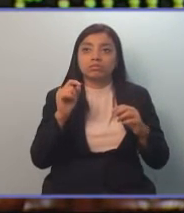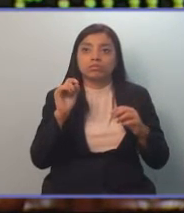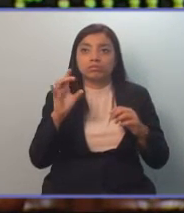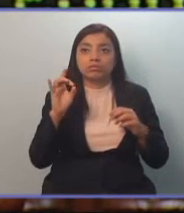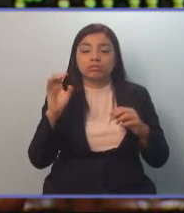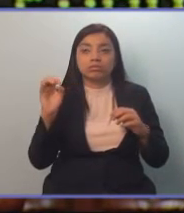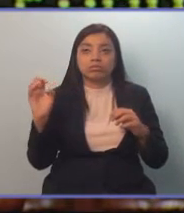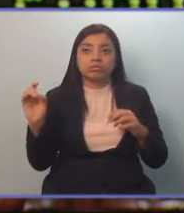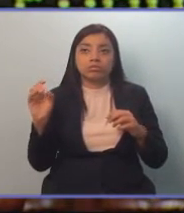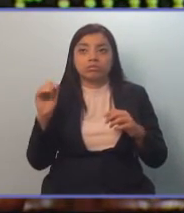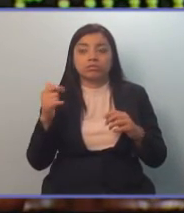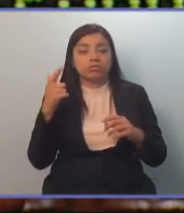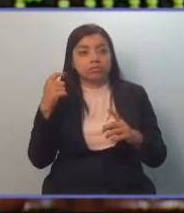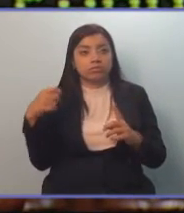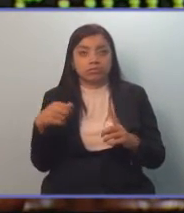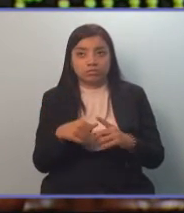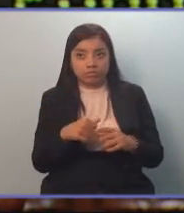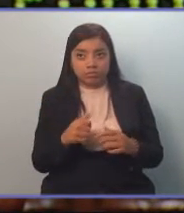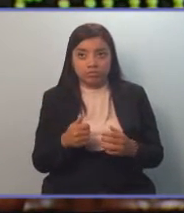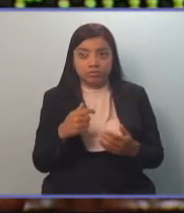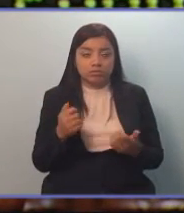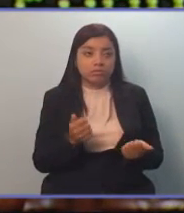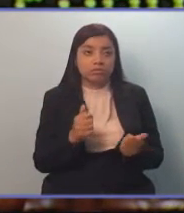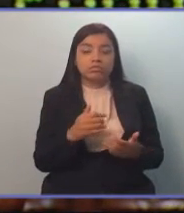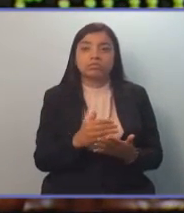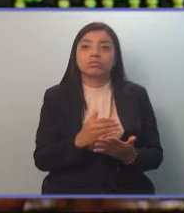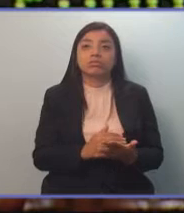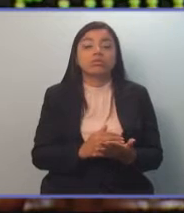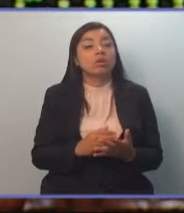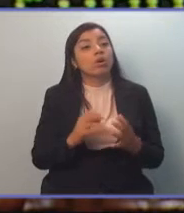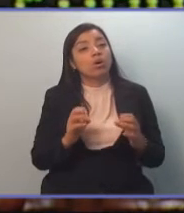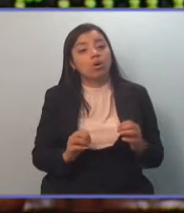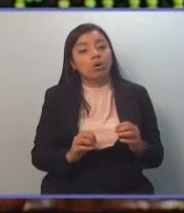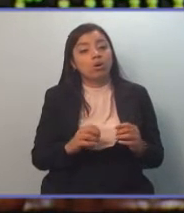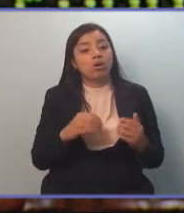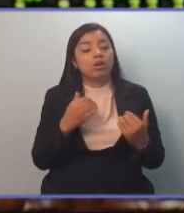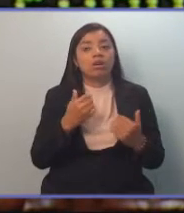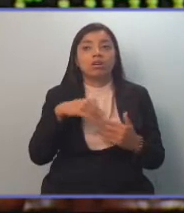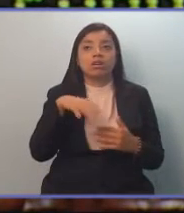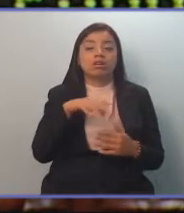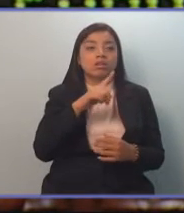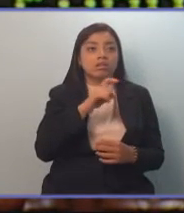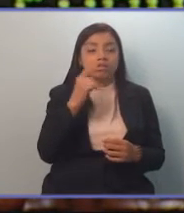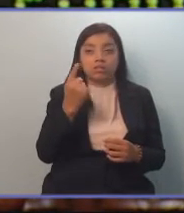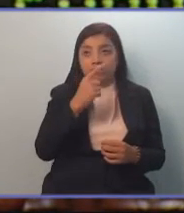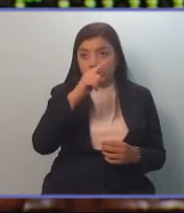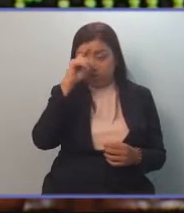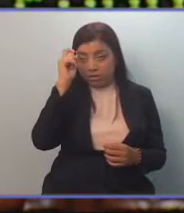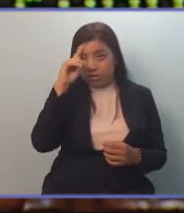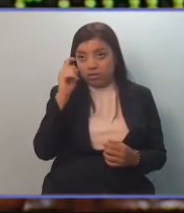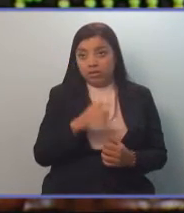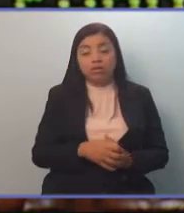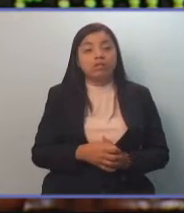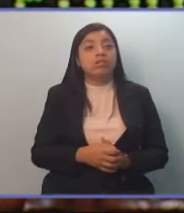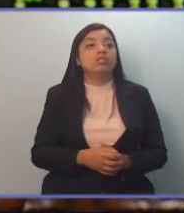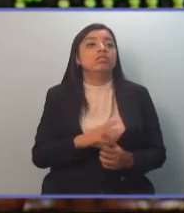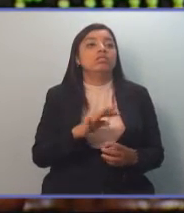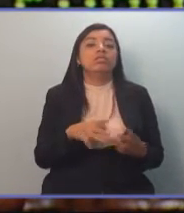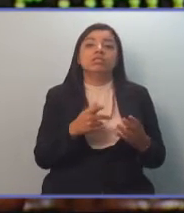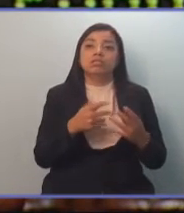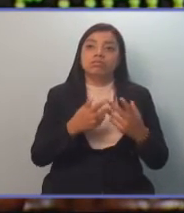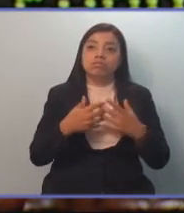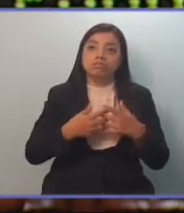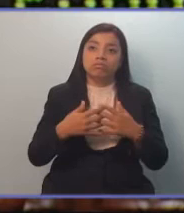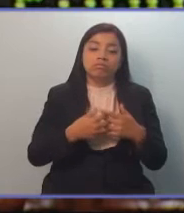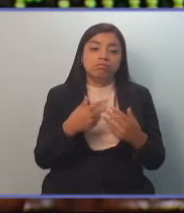28.877.88 salarios mínimos mensuales de mayor cuantía o un máximo de 100 trabajadores. 4. Gran empresas